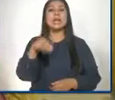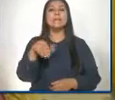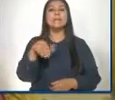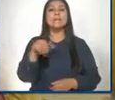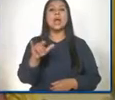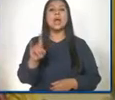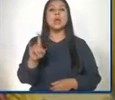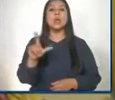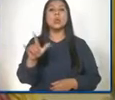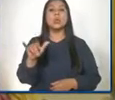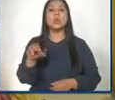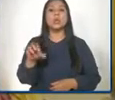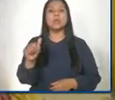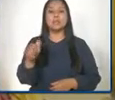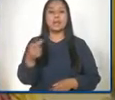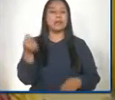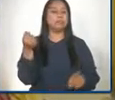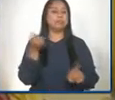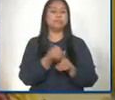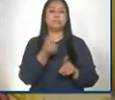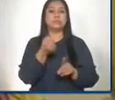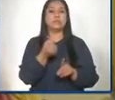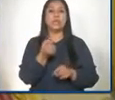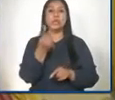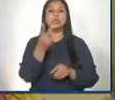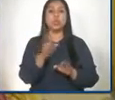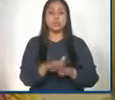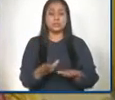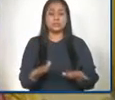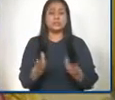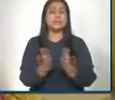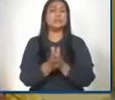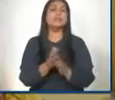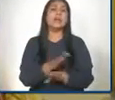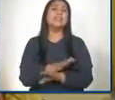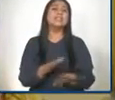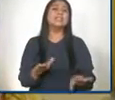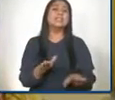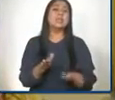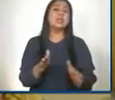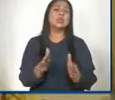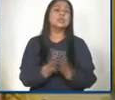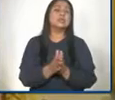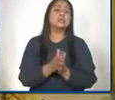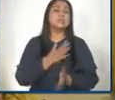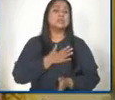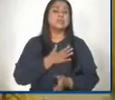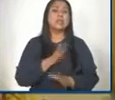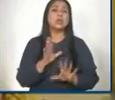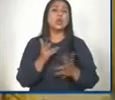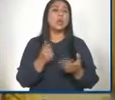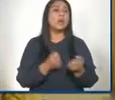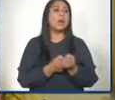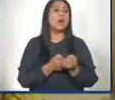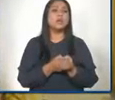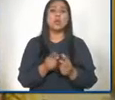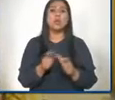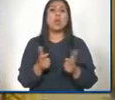donde se tiene el registro de dos menores de edad fallecidos. Si nos pudieran ampliar esto, ¿cómo sucedió? ¿Qué apoyo estarán